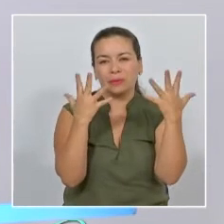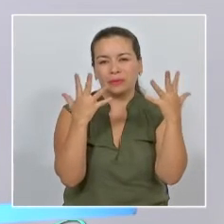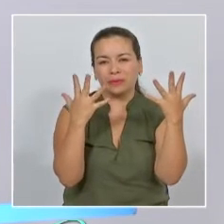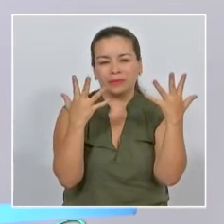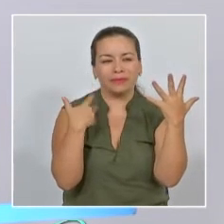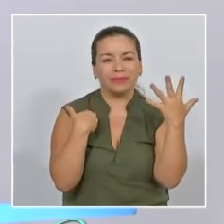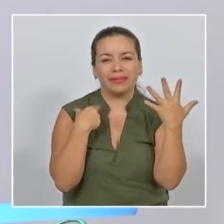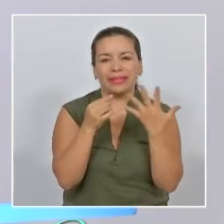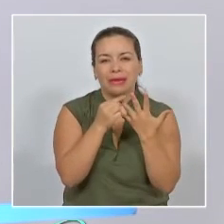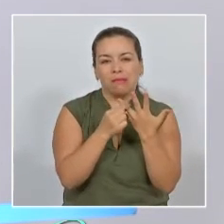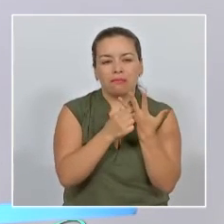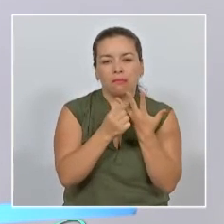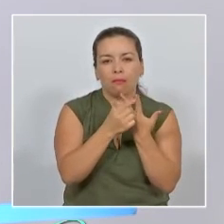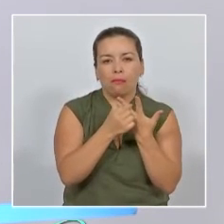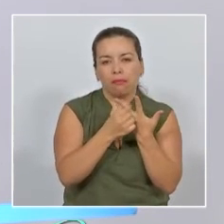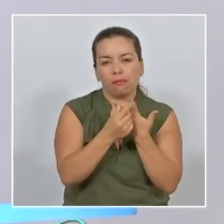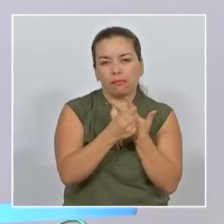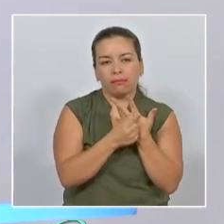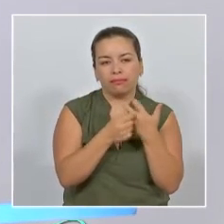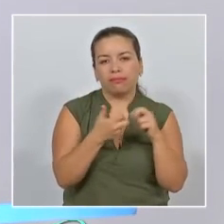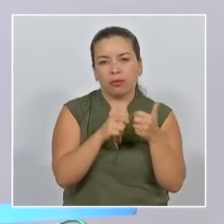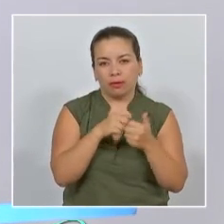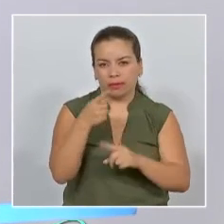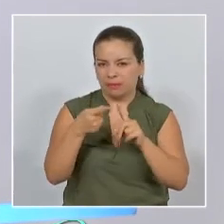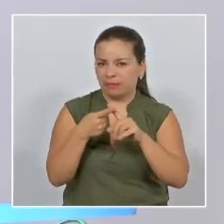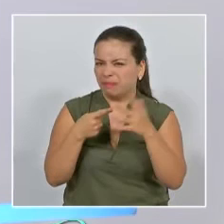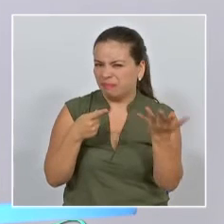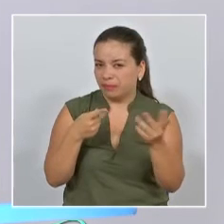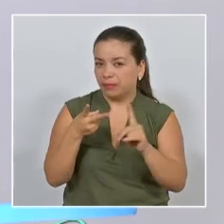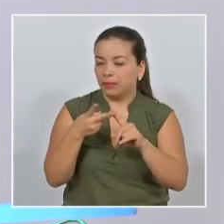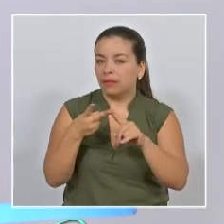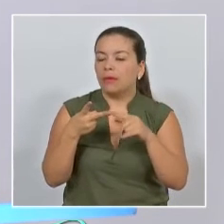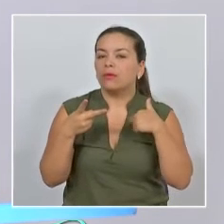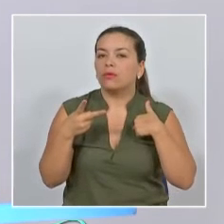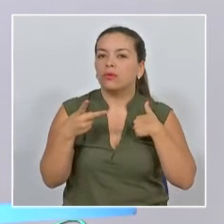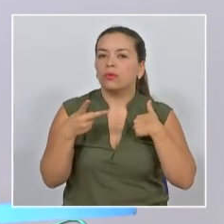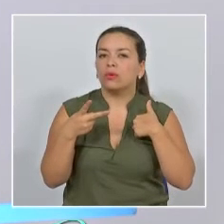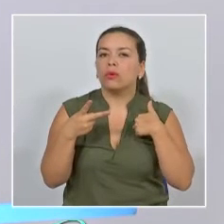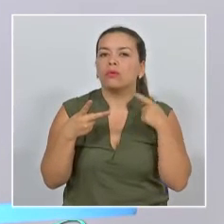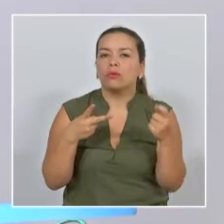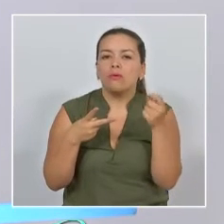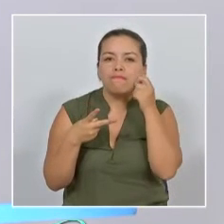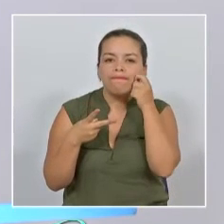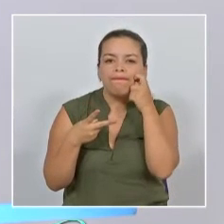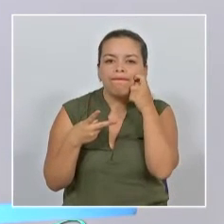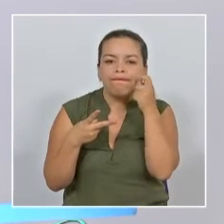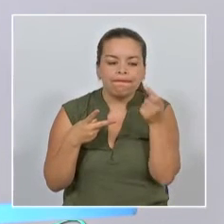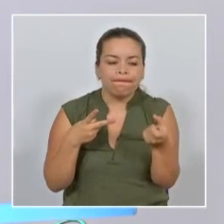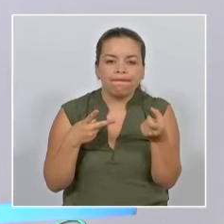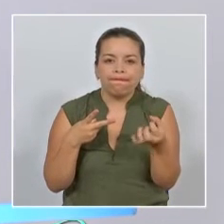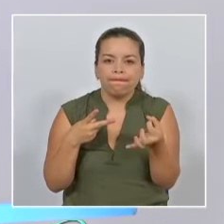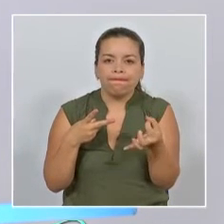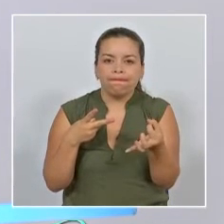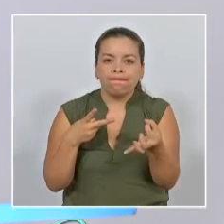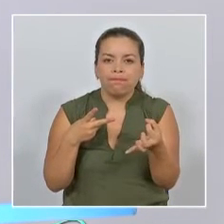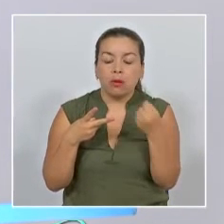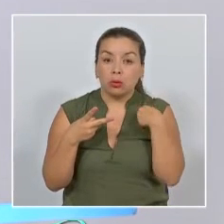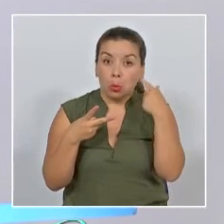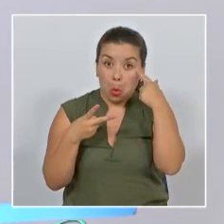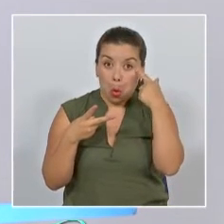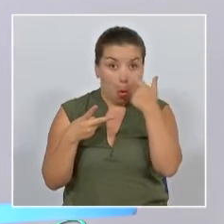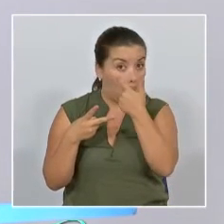tiene eso. La segunda pregunta, doctor, es: tengo verruga plantar, creo que es la que sale aquí en los